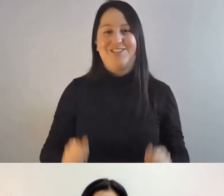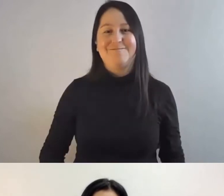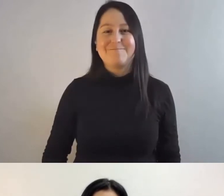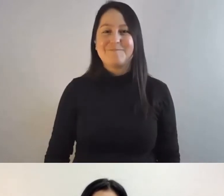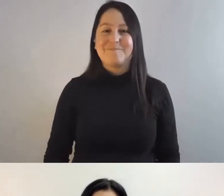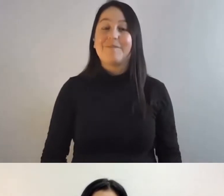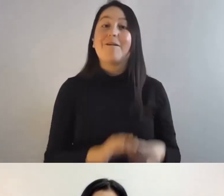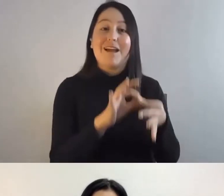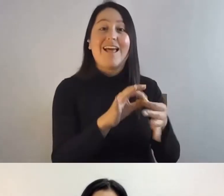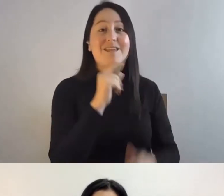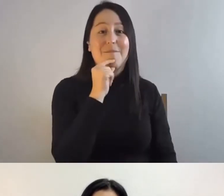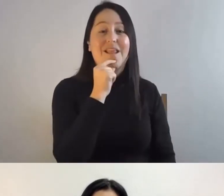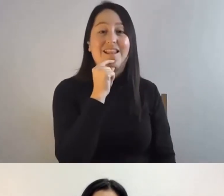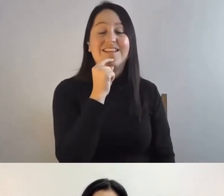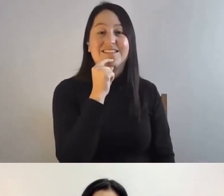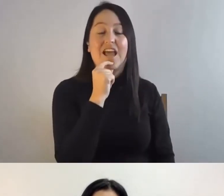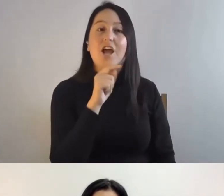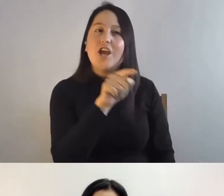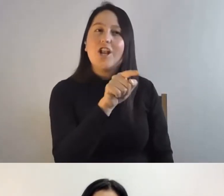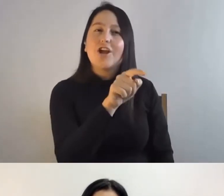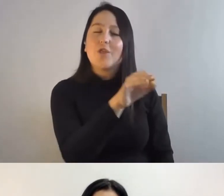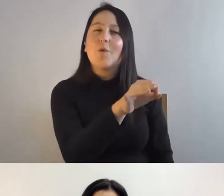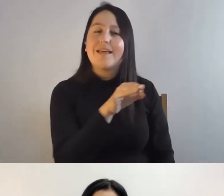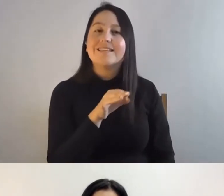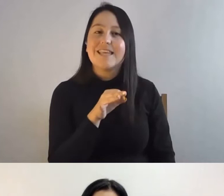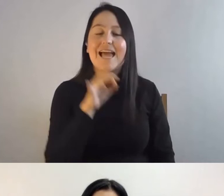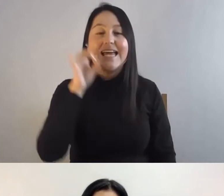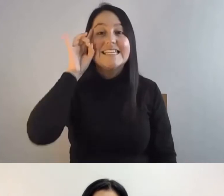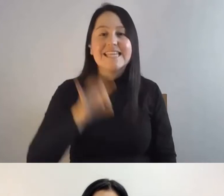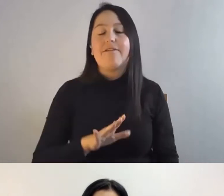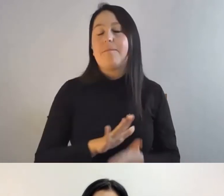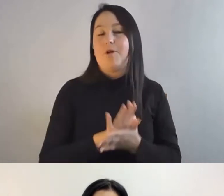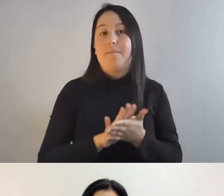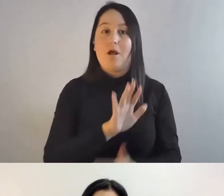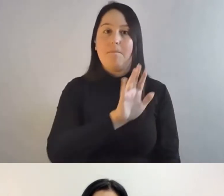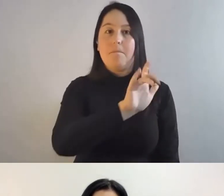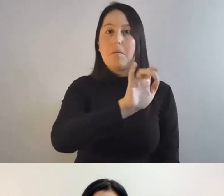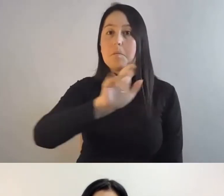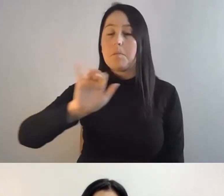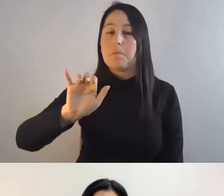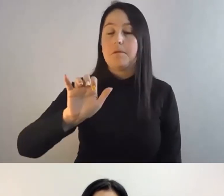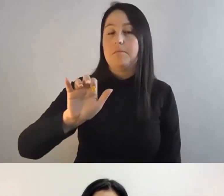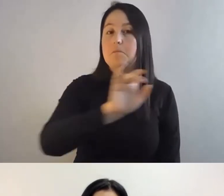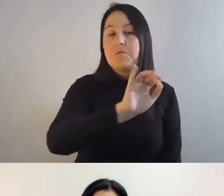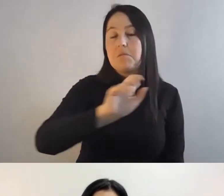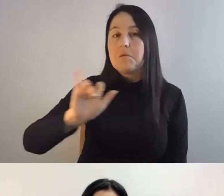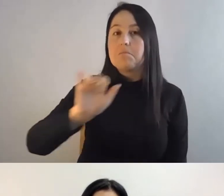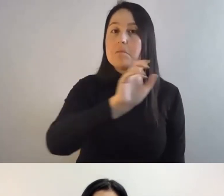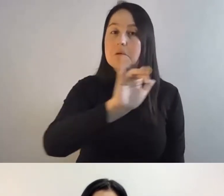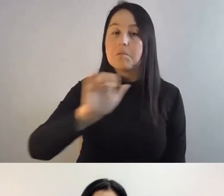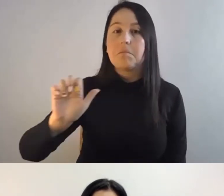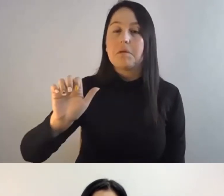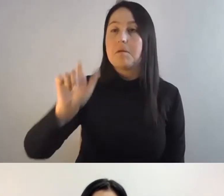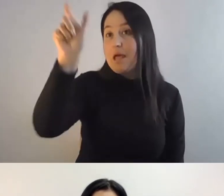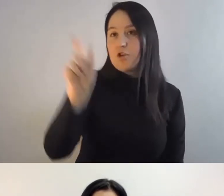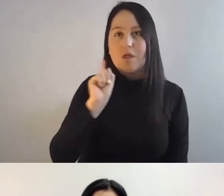¿Verdad? A propósito de esto que tú mencionabas, cuando uno sabe, por ejemplo, el dactilológico y le deletrea a una persona sorda,